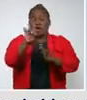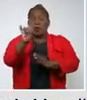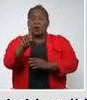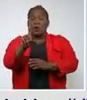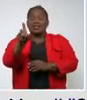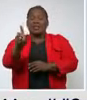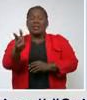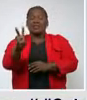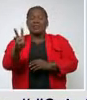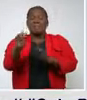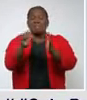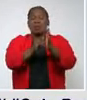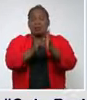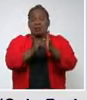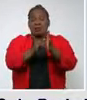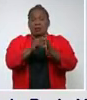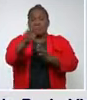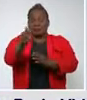21.913.091 casos,